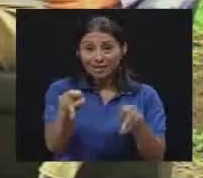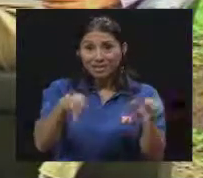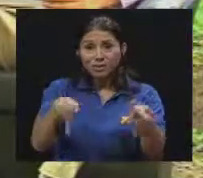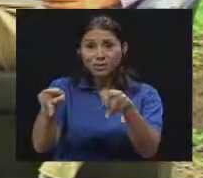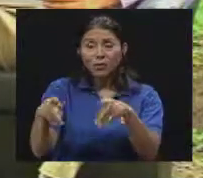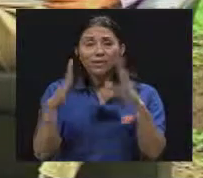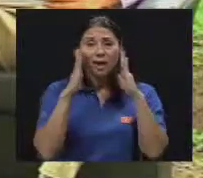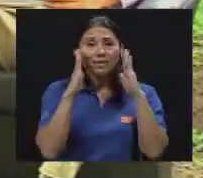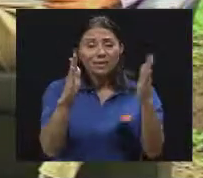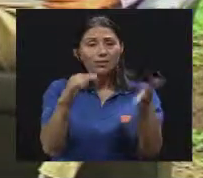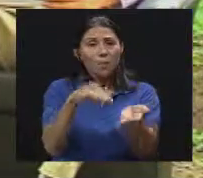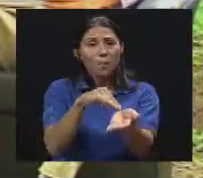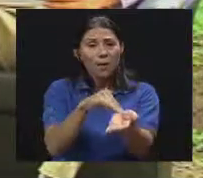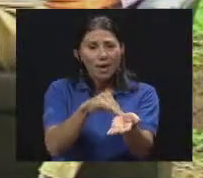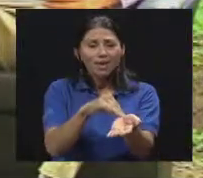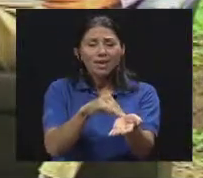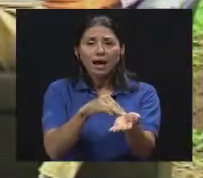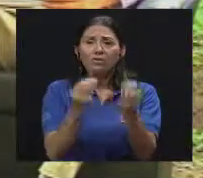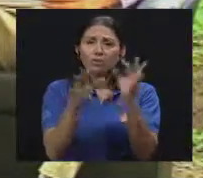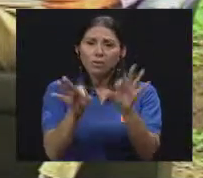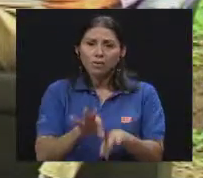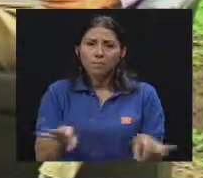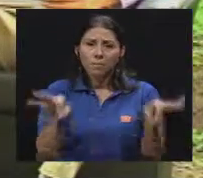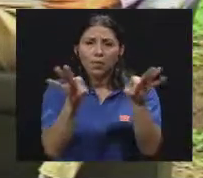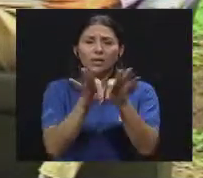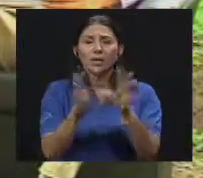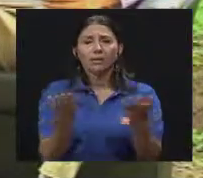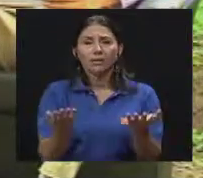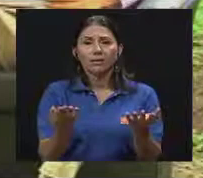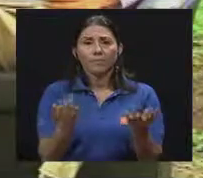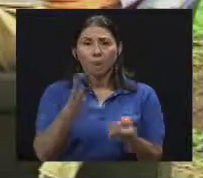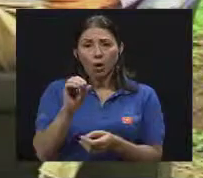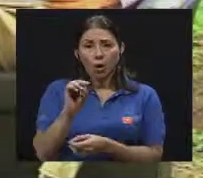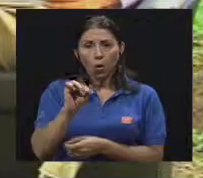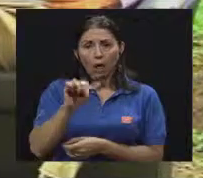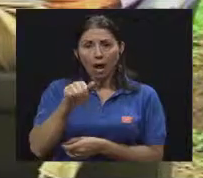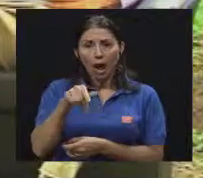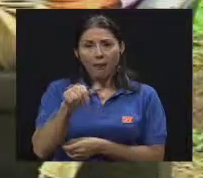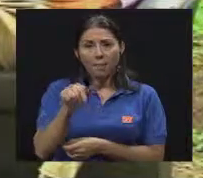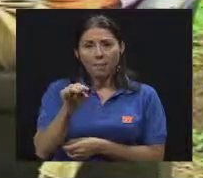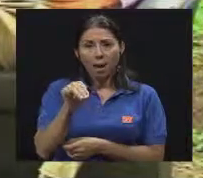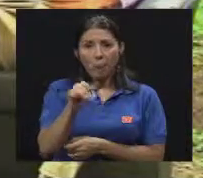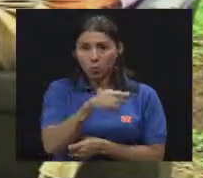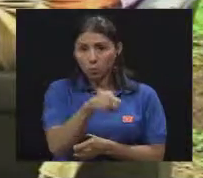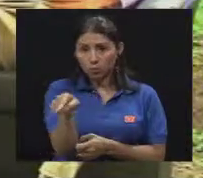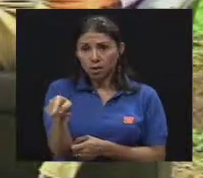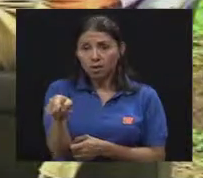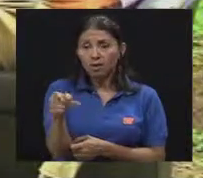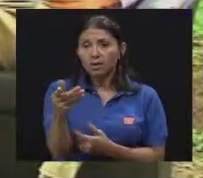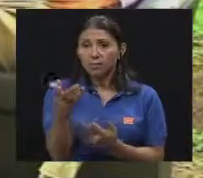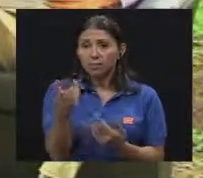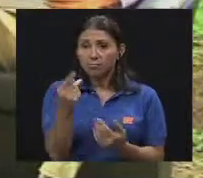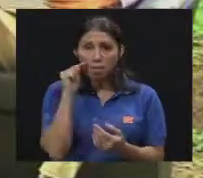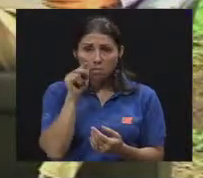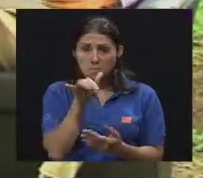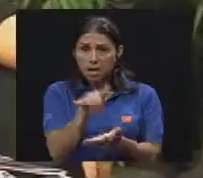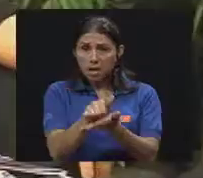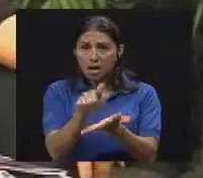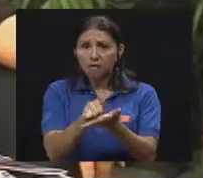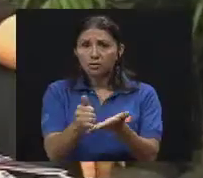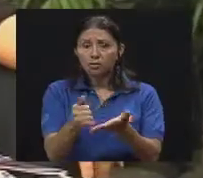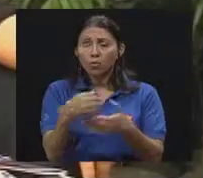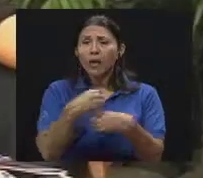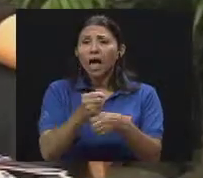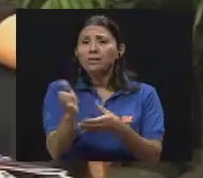la atención a la, propiamente a la enfermedad sea muy importante. Desde el CONAPAN, ¿ustedes visualizan esto, realizan